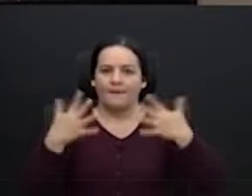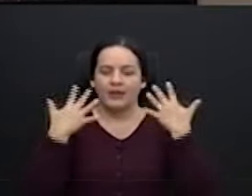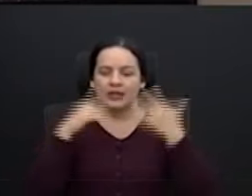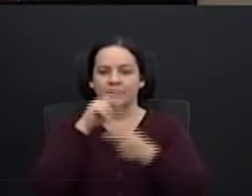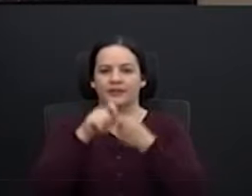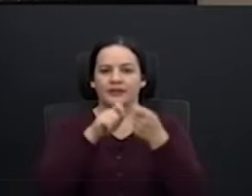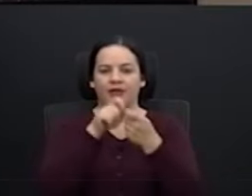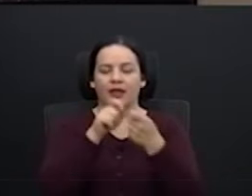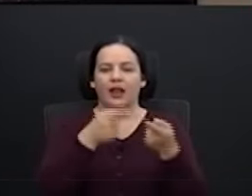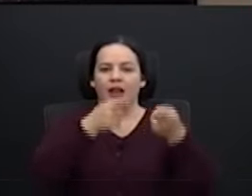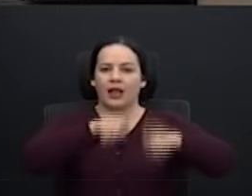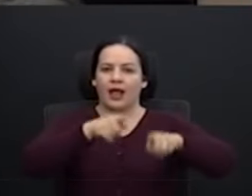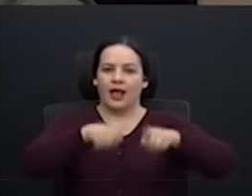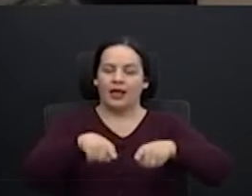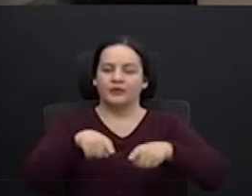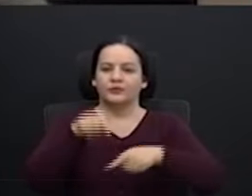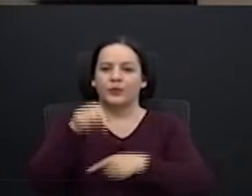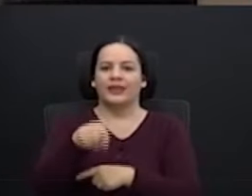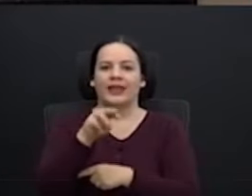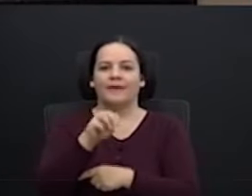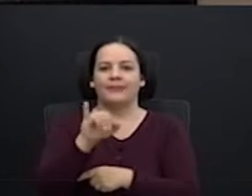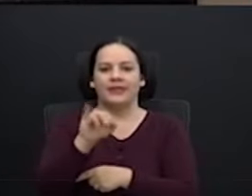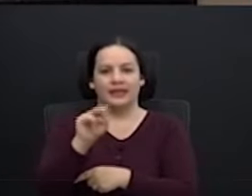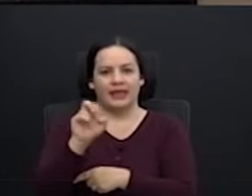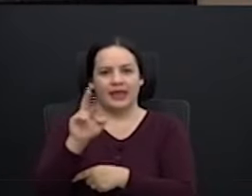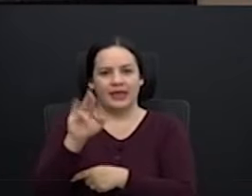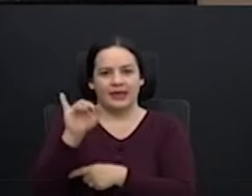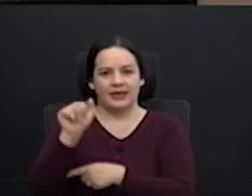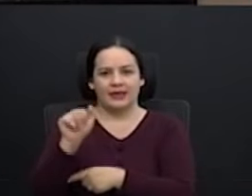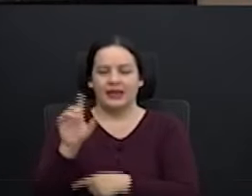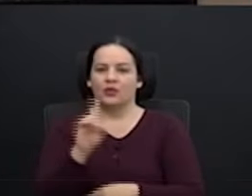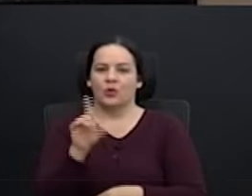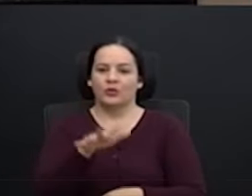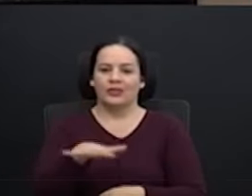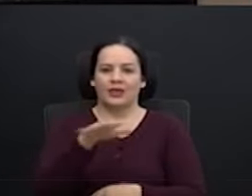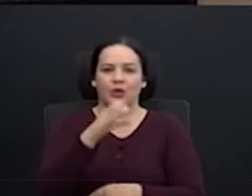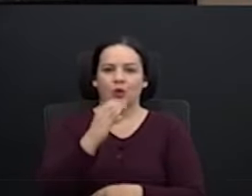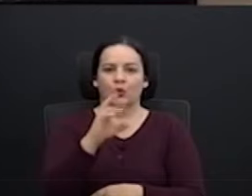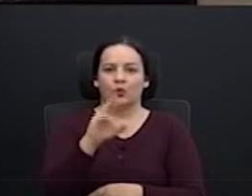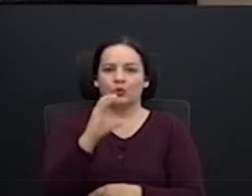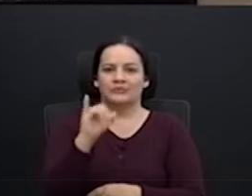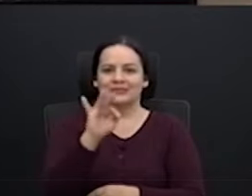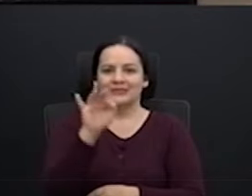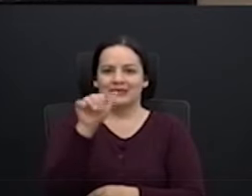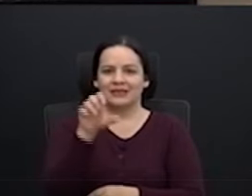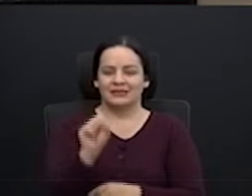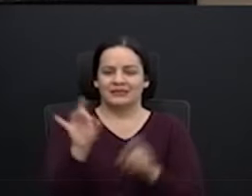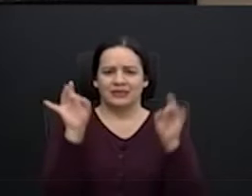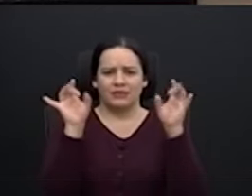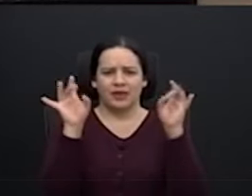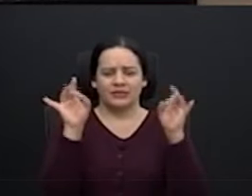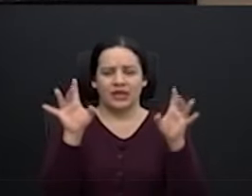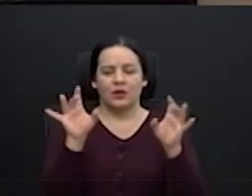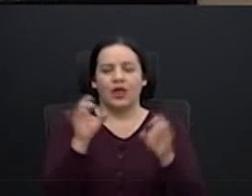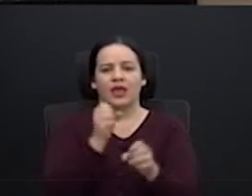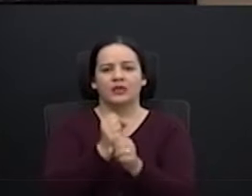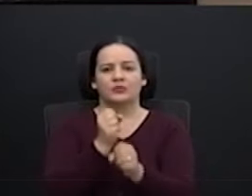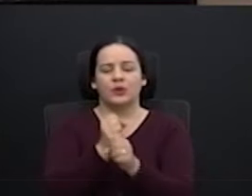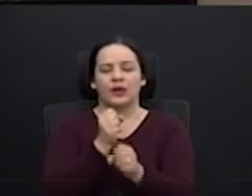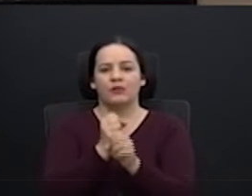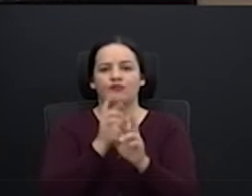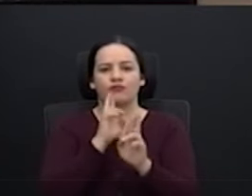el caso de la minería en Cruzitas y las devastadoras gestiones y resultados en